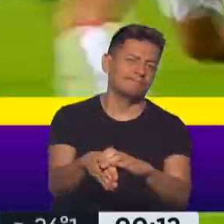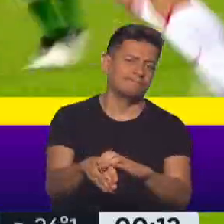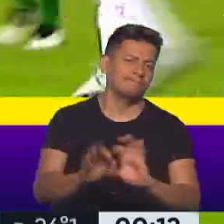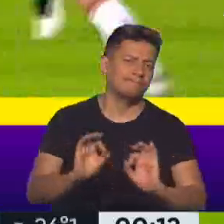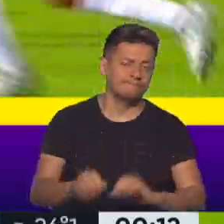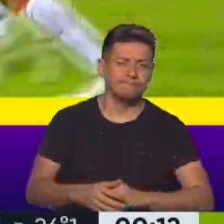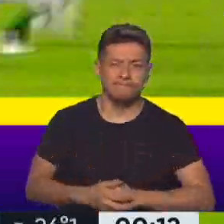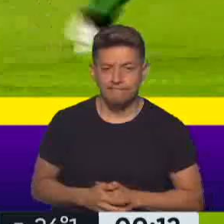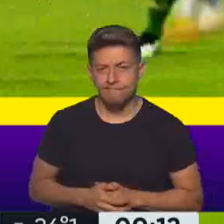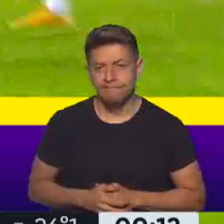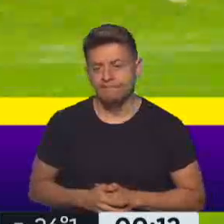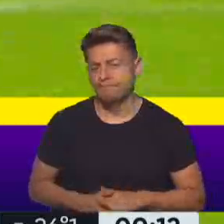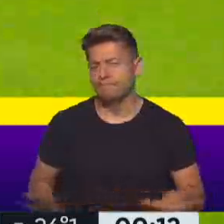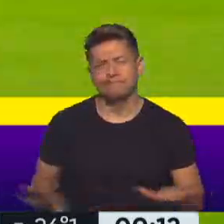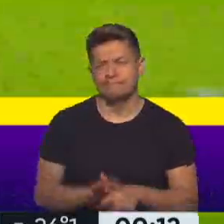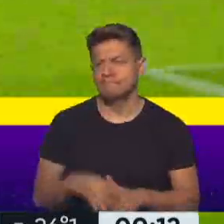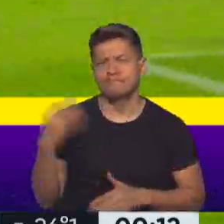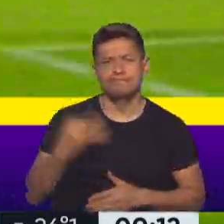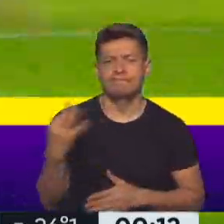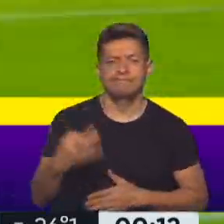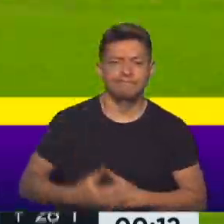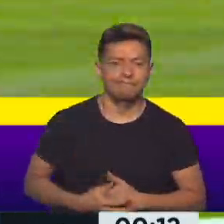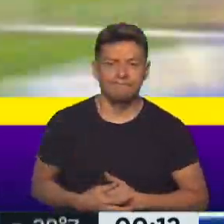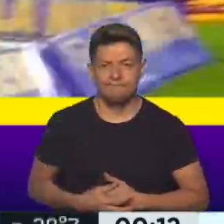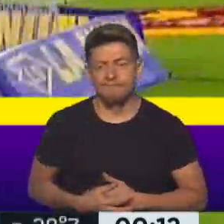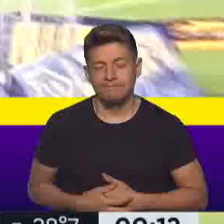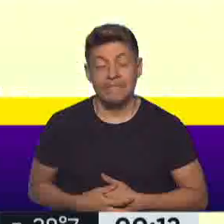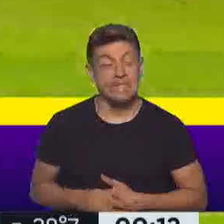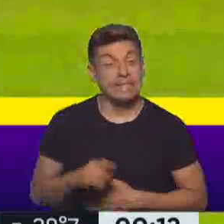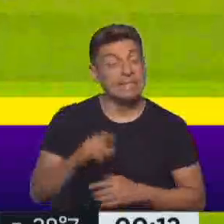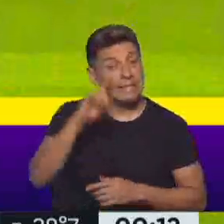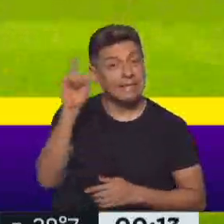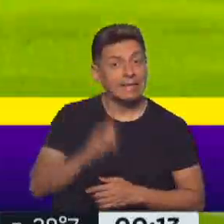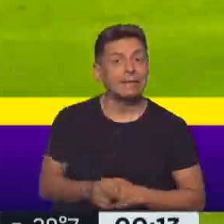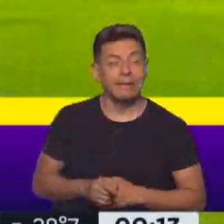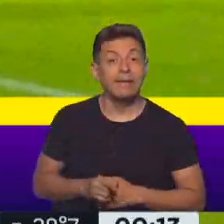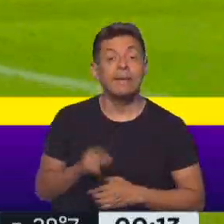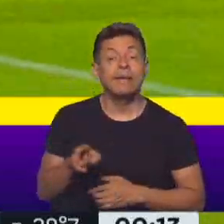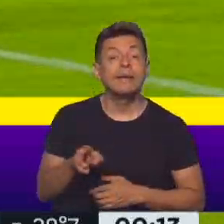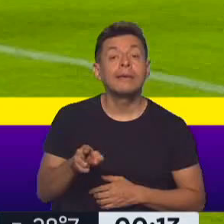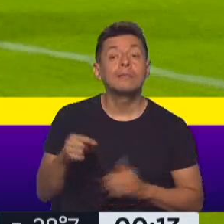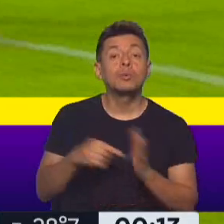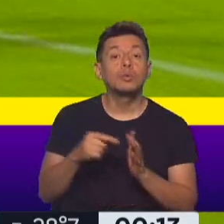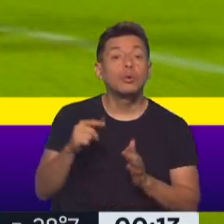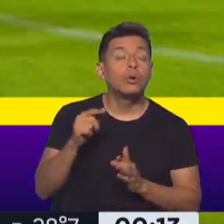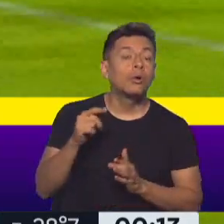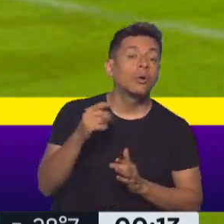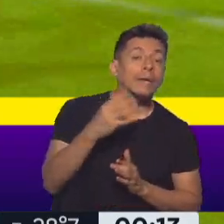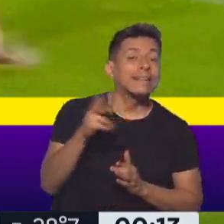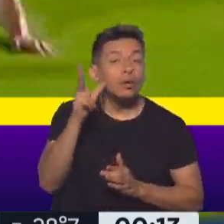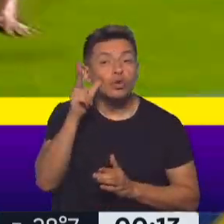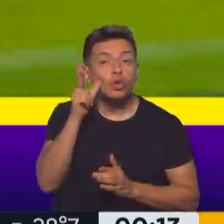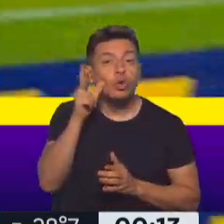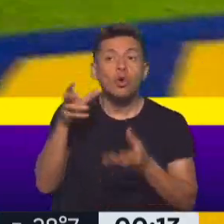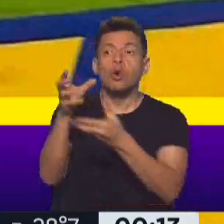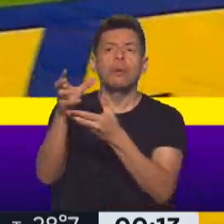definiendo de manera magistral, ¿eh? Increíble, porque ahora con 48 puntos queda fuera de la Copa. ¿Y esto